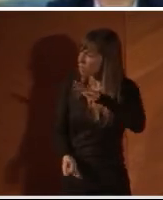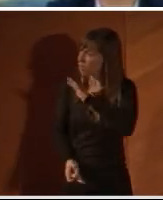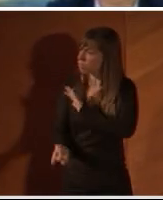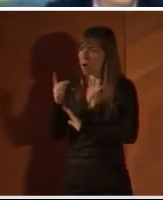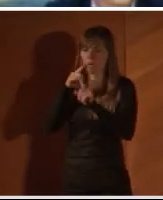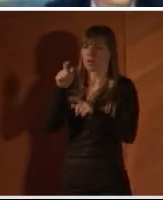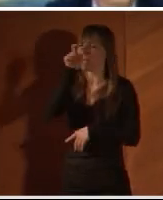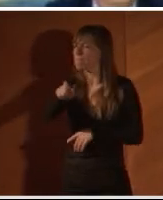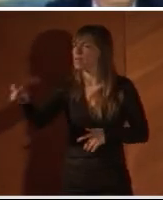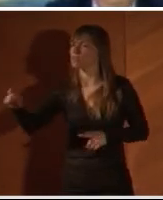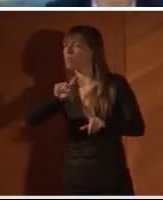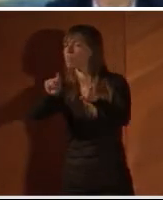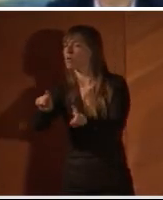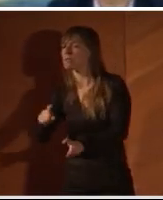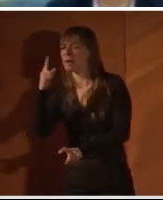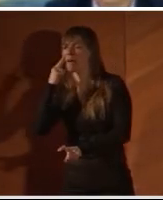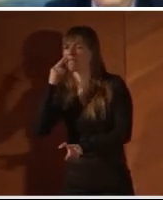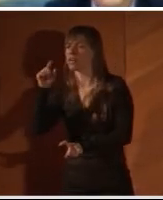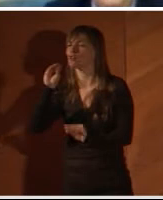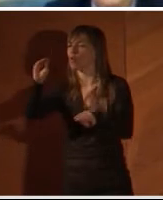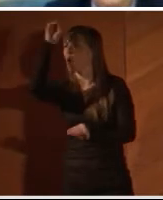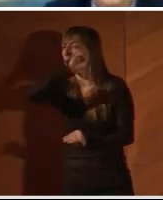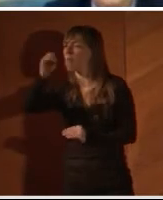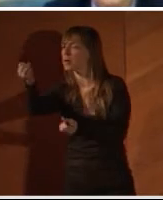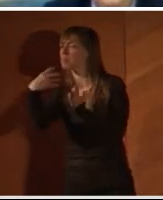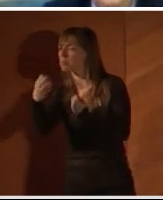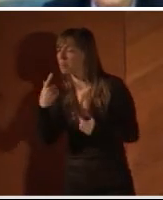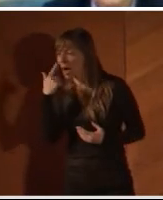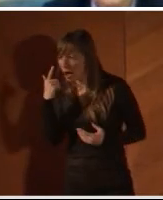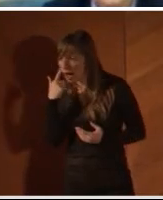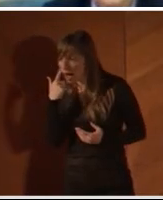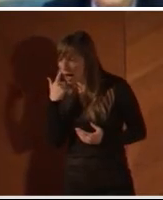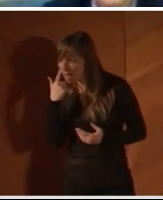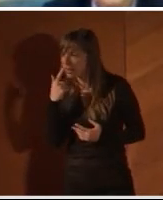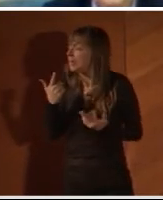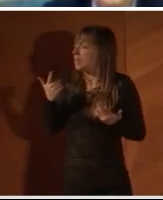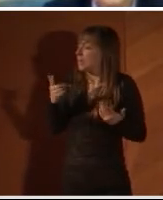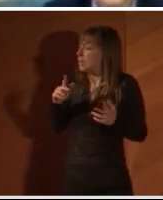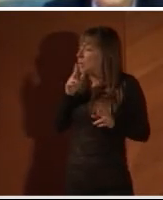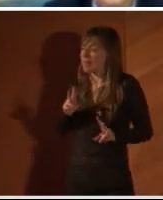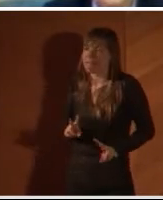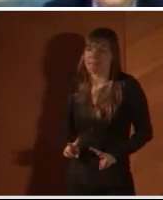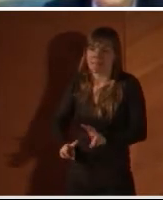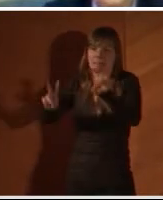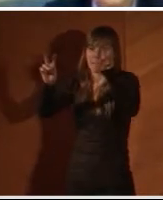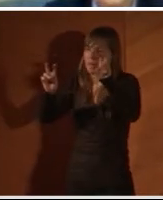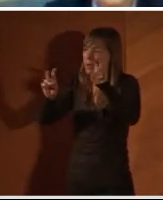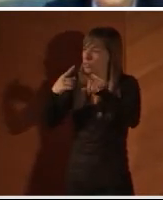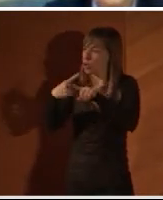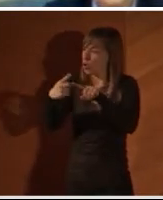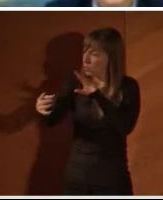a la ciudadanía, que la ciudadanía pueda opinar y decidir sobre los asuntos que le afectan más